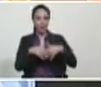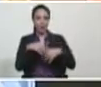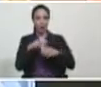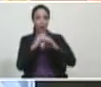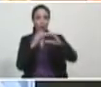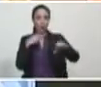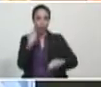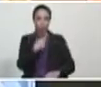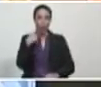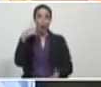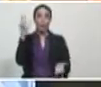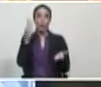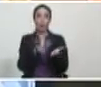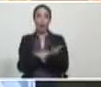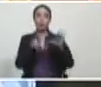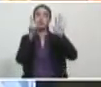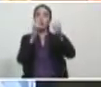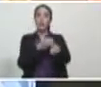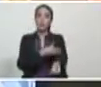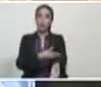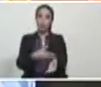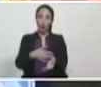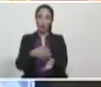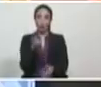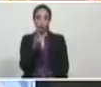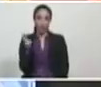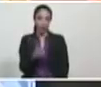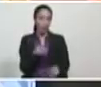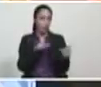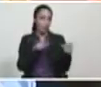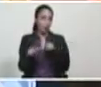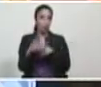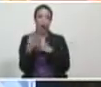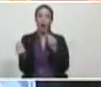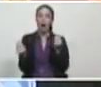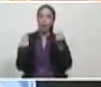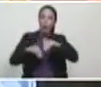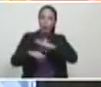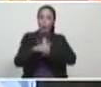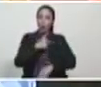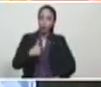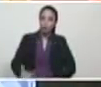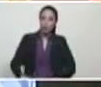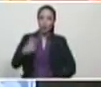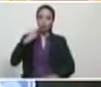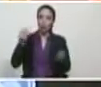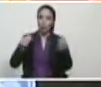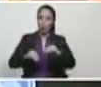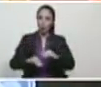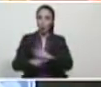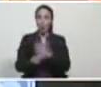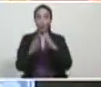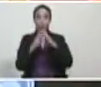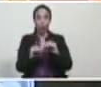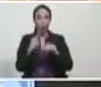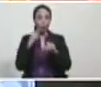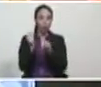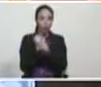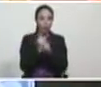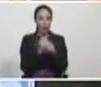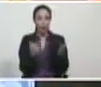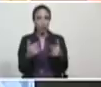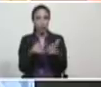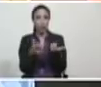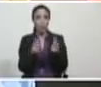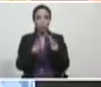he aprobado los 7 millones de euros junto a la parte china para las obras civiles de